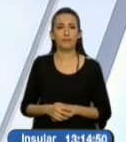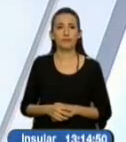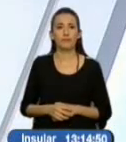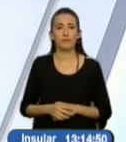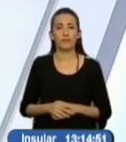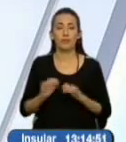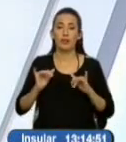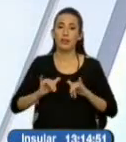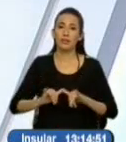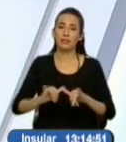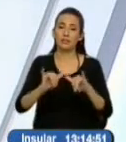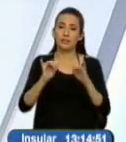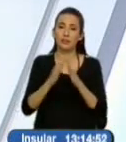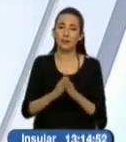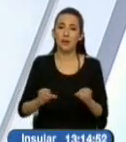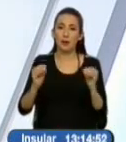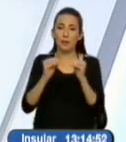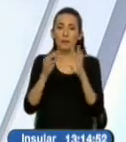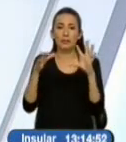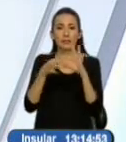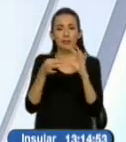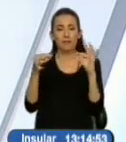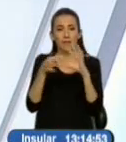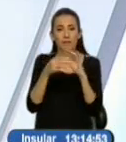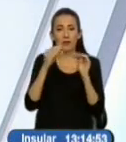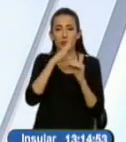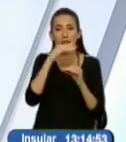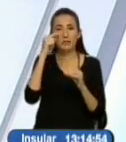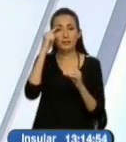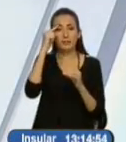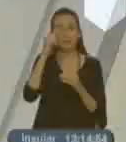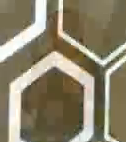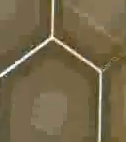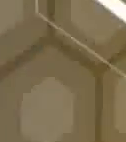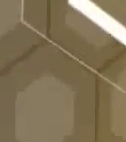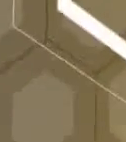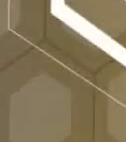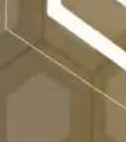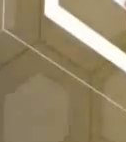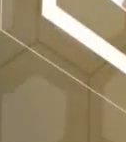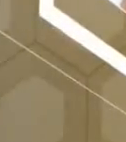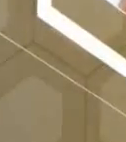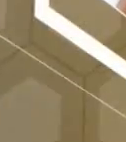Enseguida, una de las frases más representativas del presidente Rafael Correa.